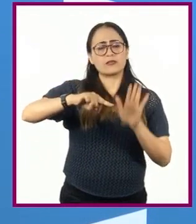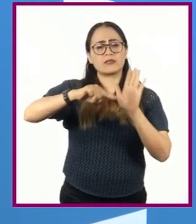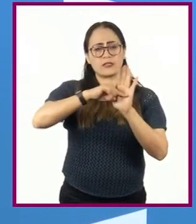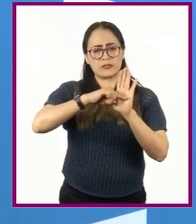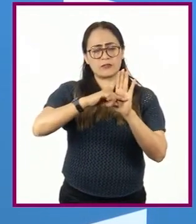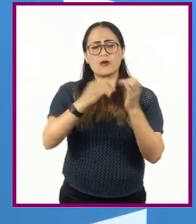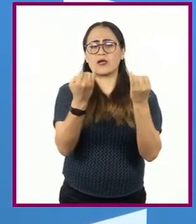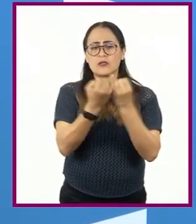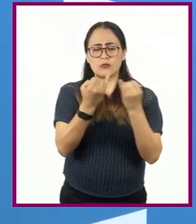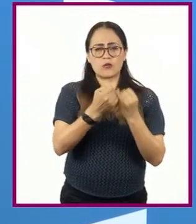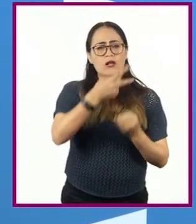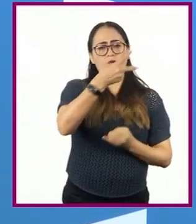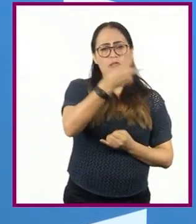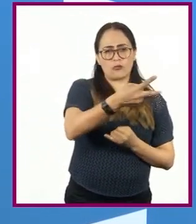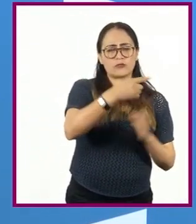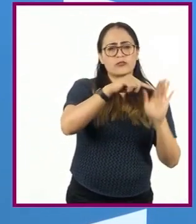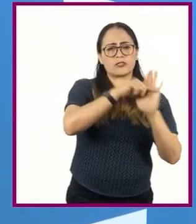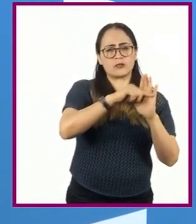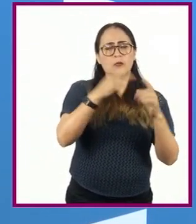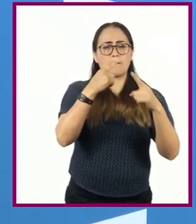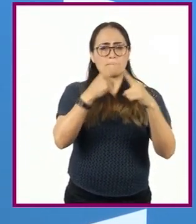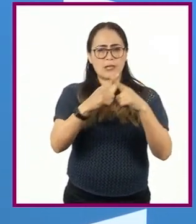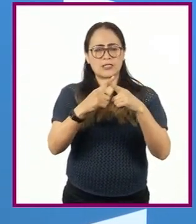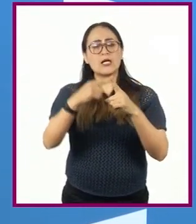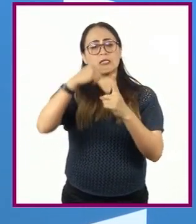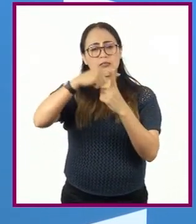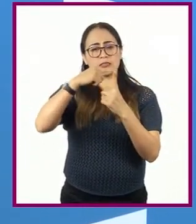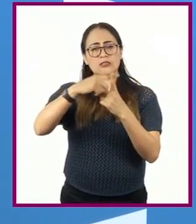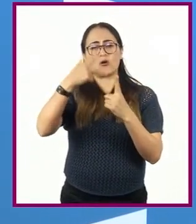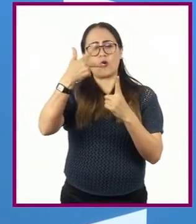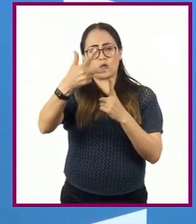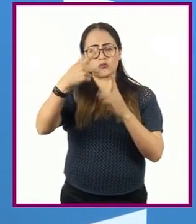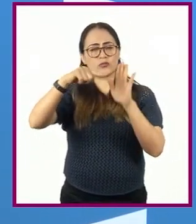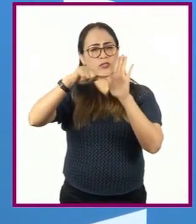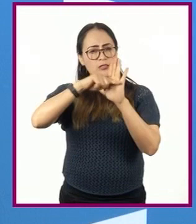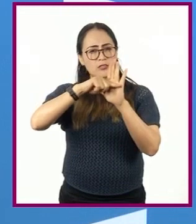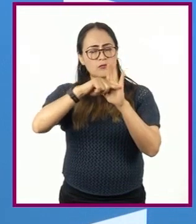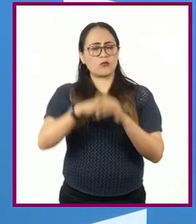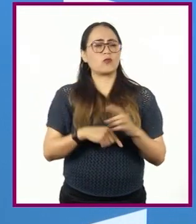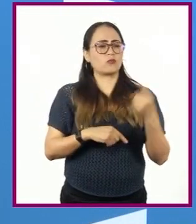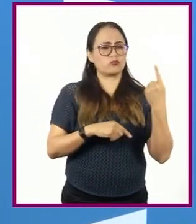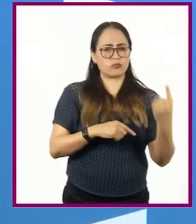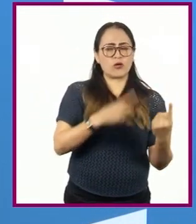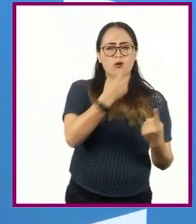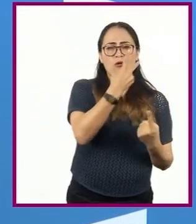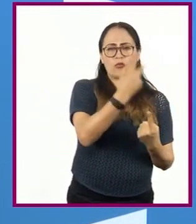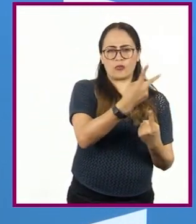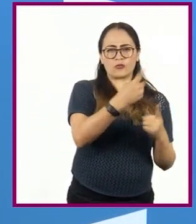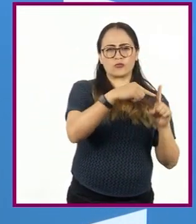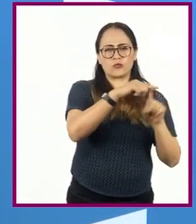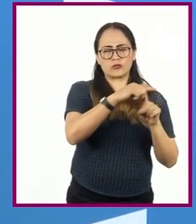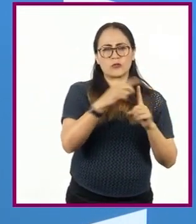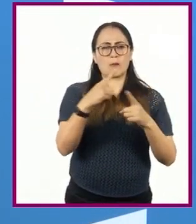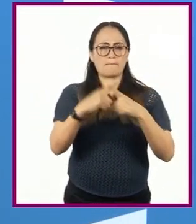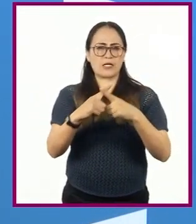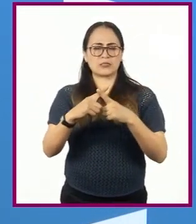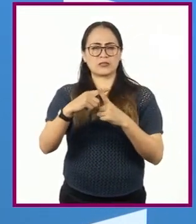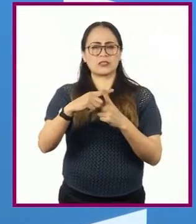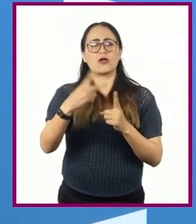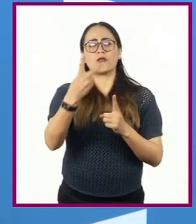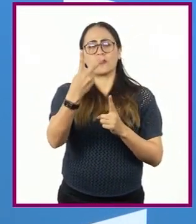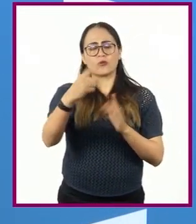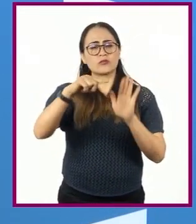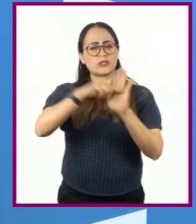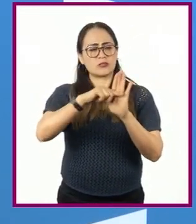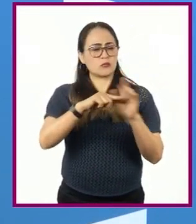es igual a 2 negativo más 8 negativo. De esta forma, 2 positivo más 2 negativo se anulan porque